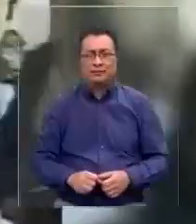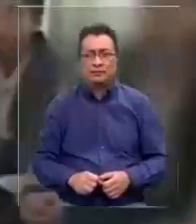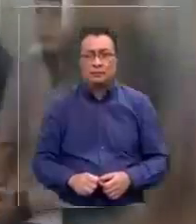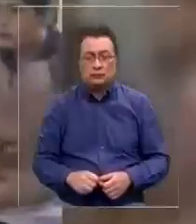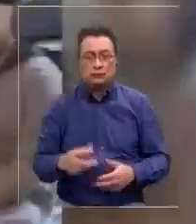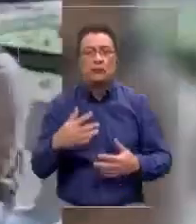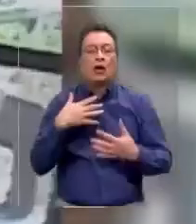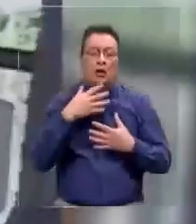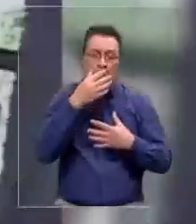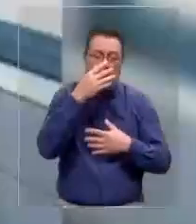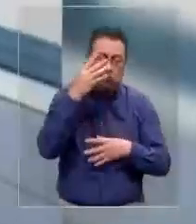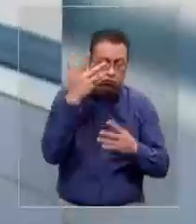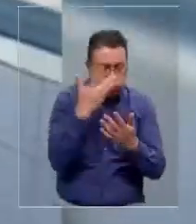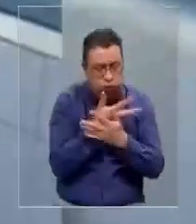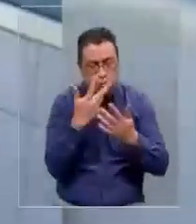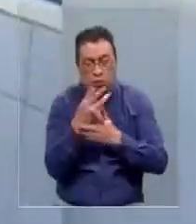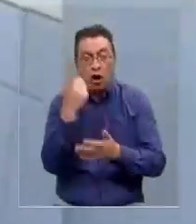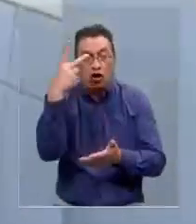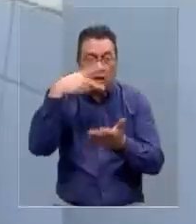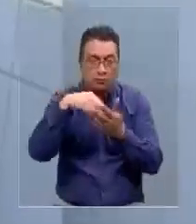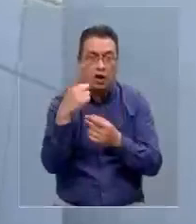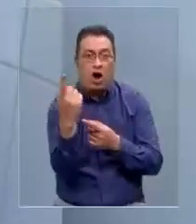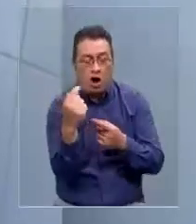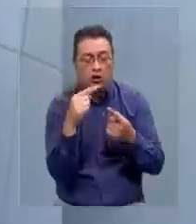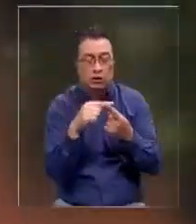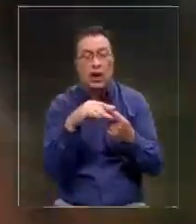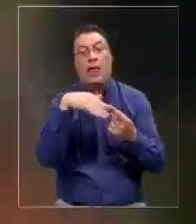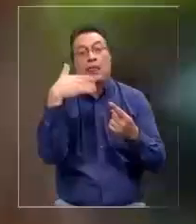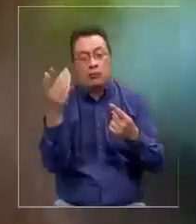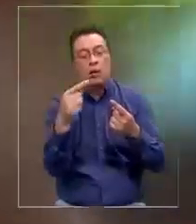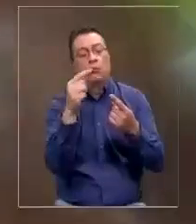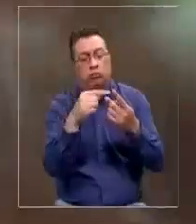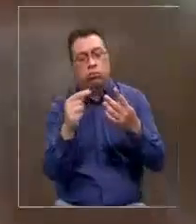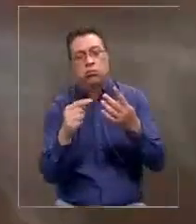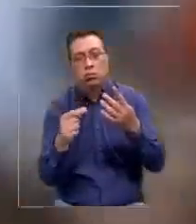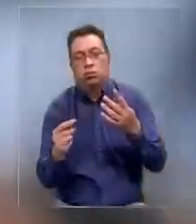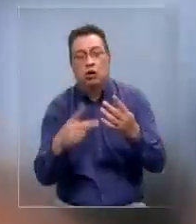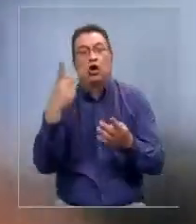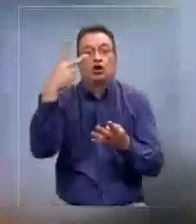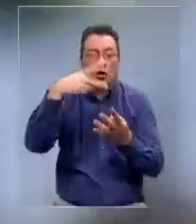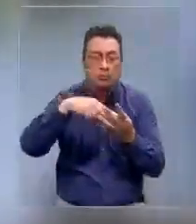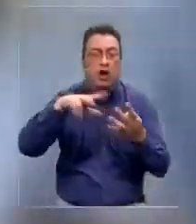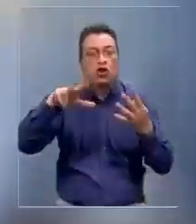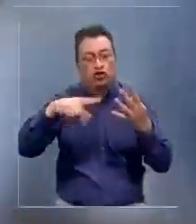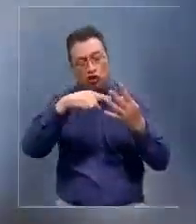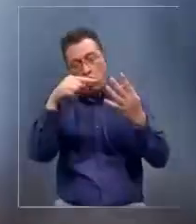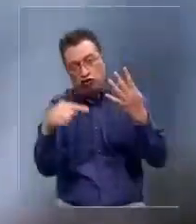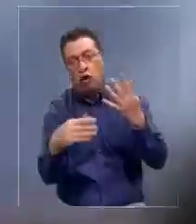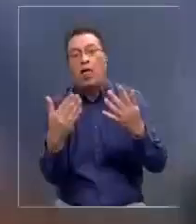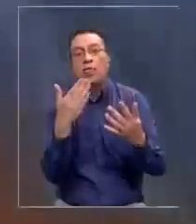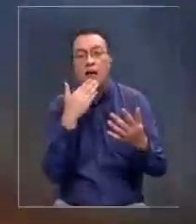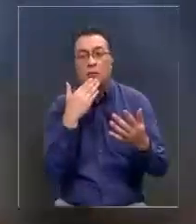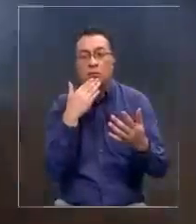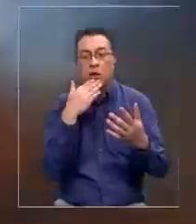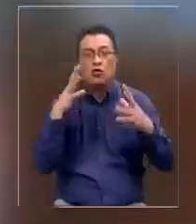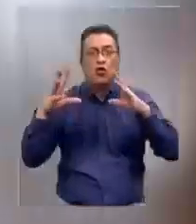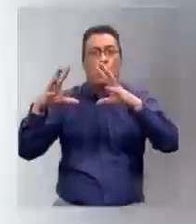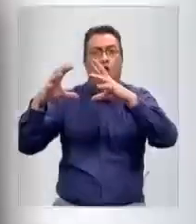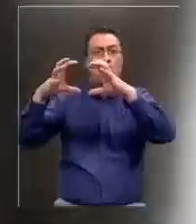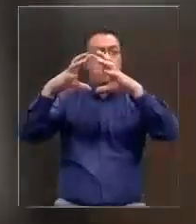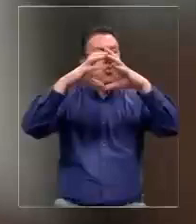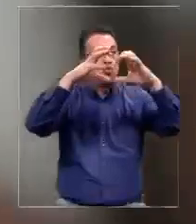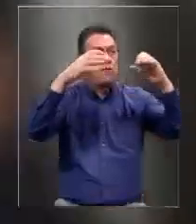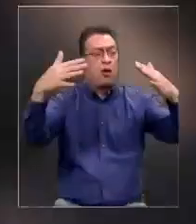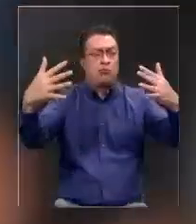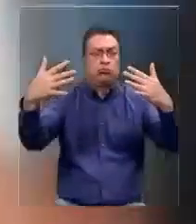Intoxicaciones como la de 2011 o las que se han sucedido luego, como la de 2018, en que una nube tóxica invadió